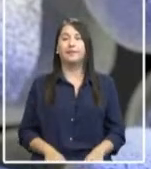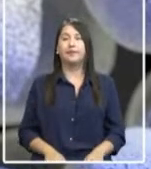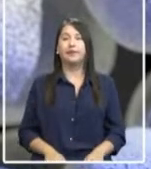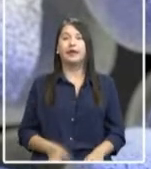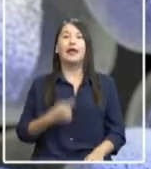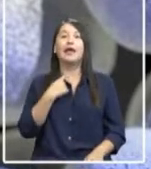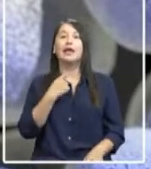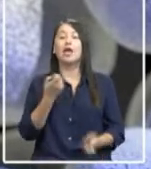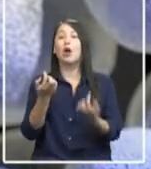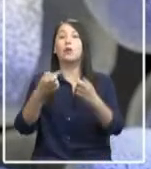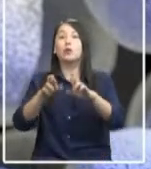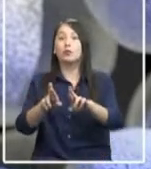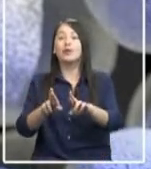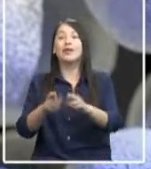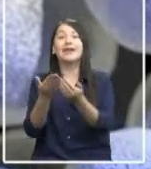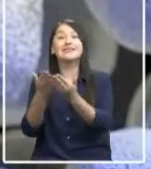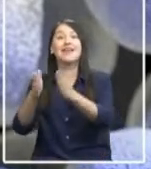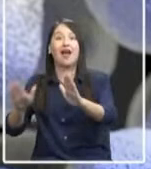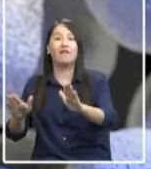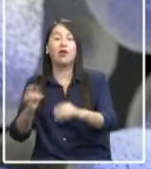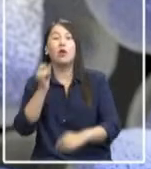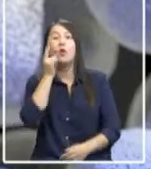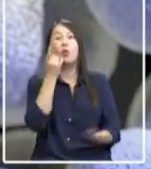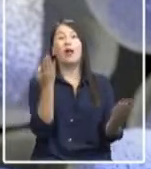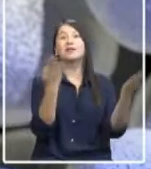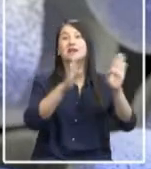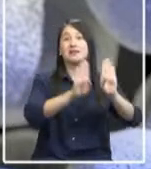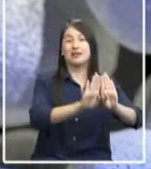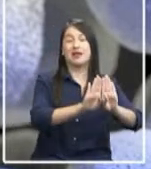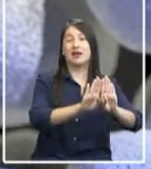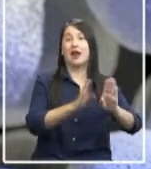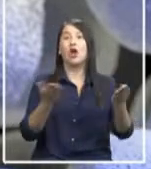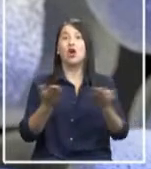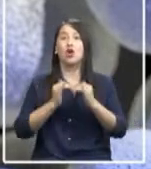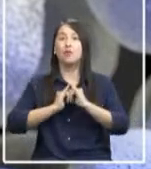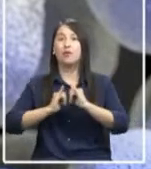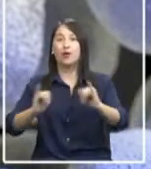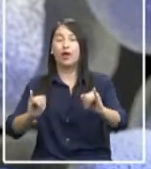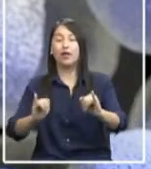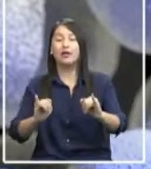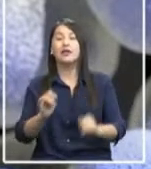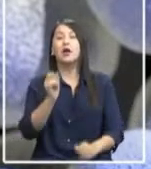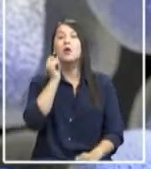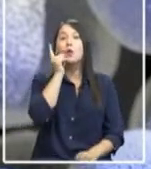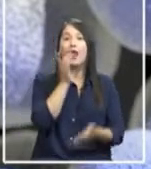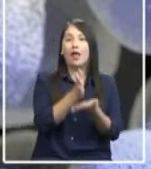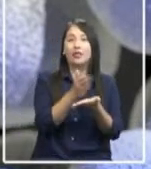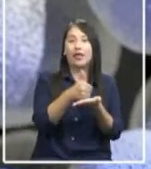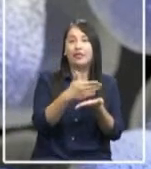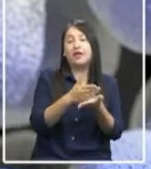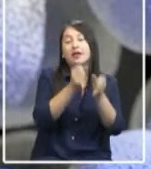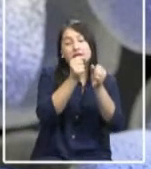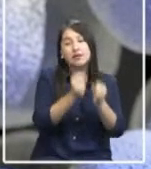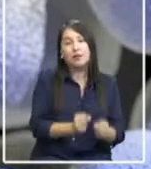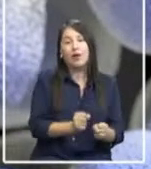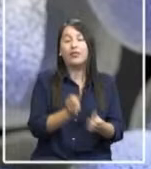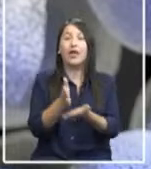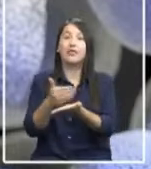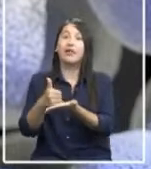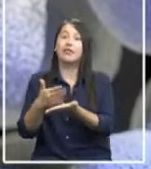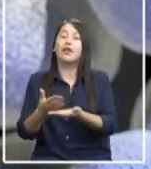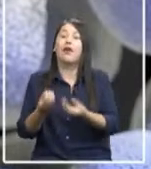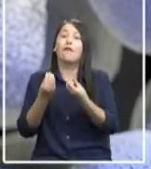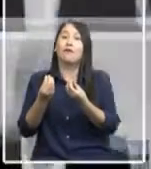cierran y informar con eso qué tipo de estrategias son posibles y además que son estrategias buenas